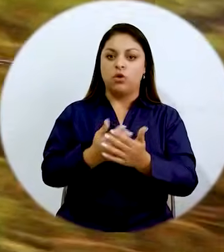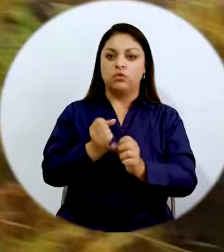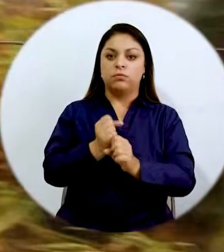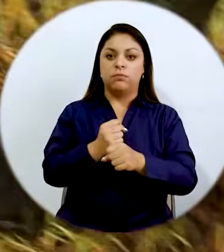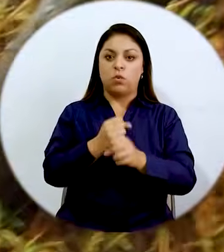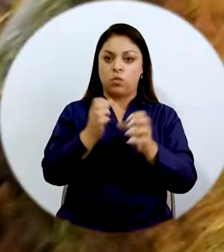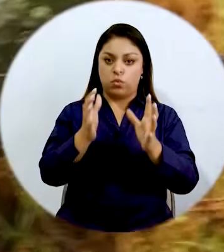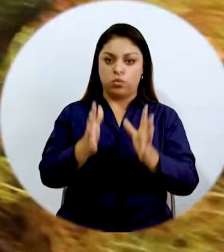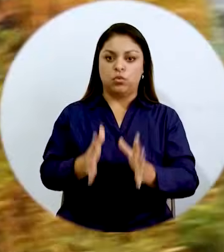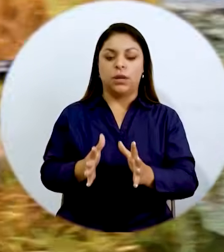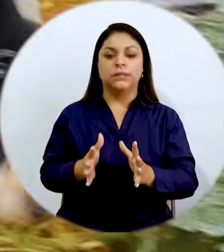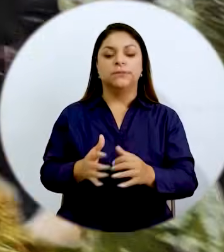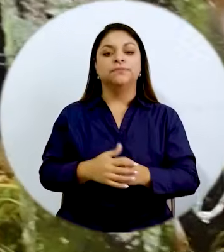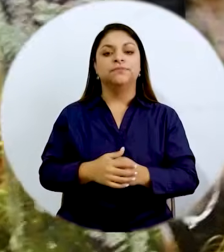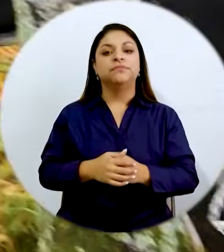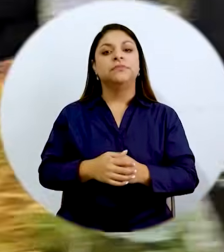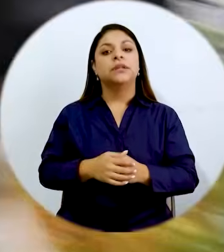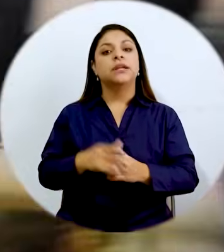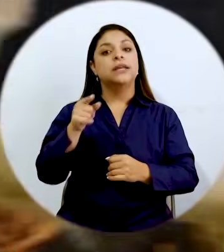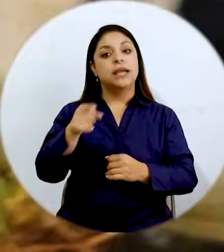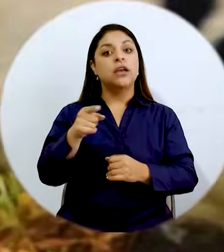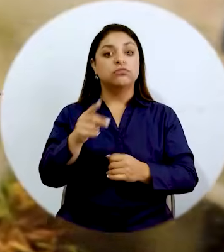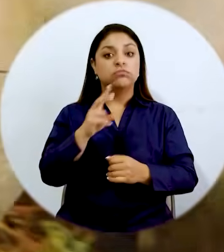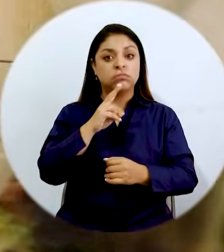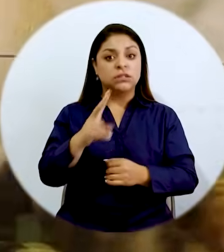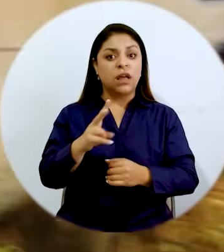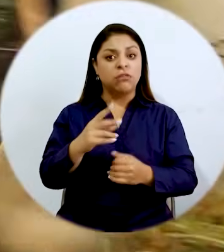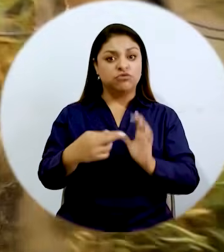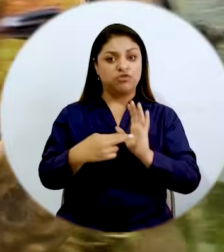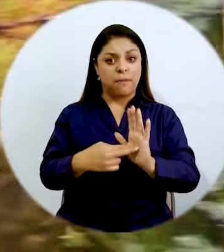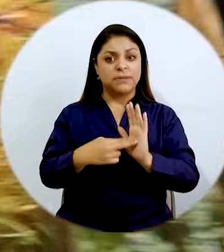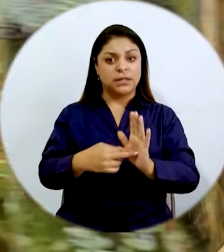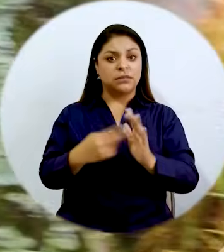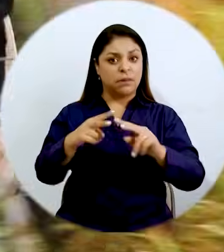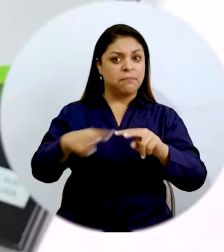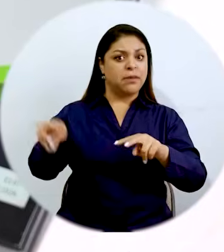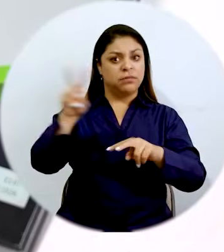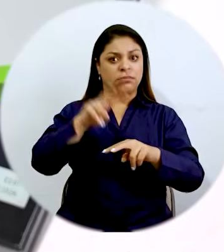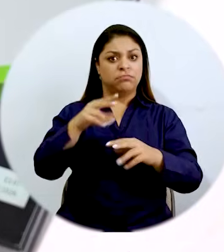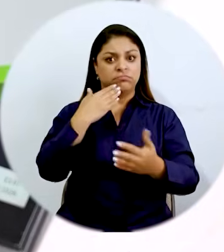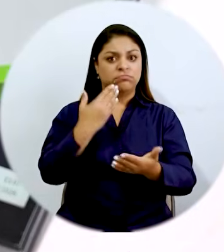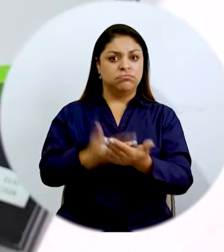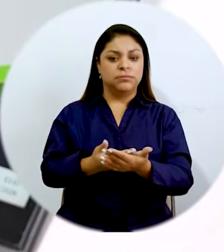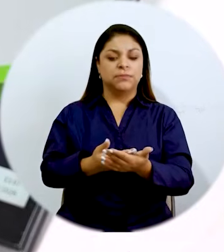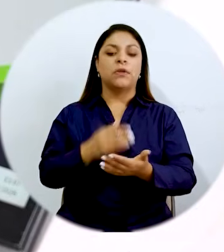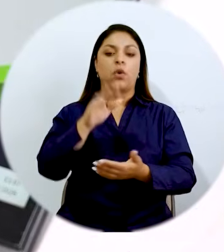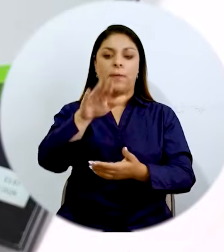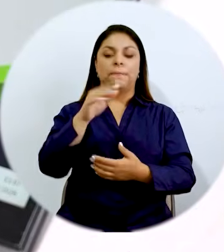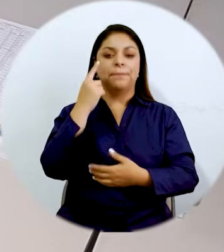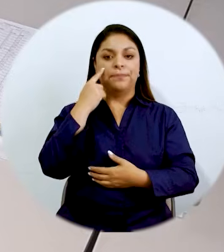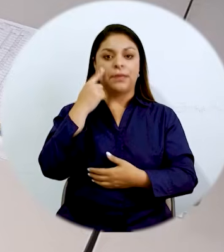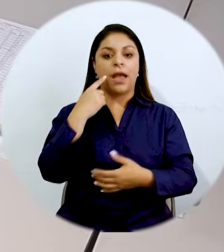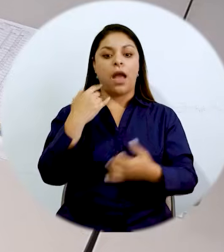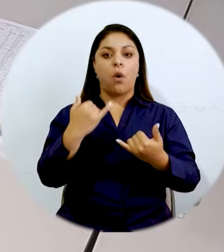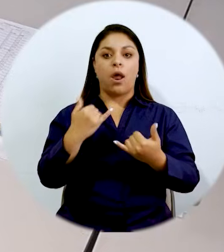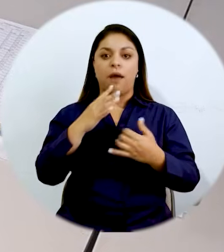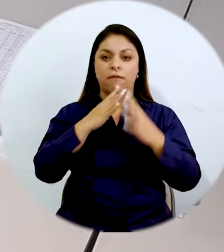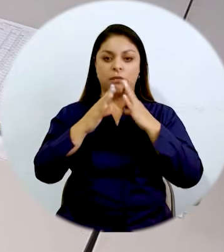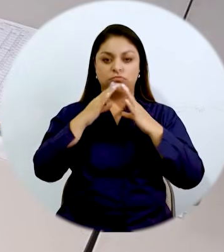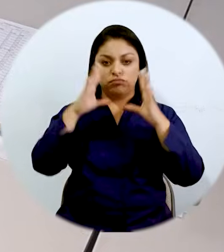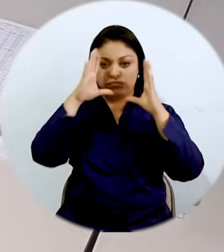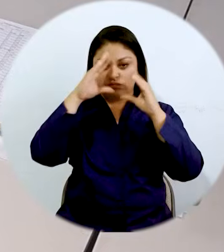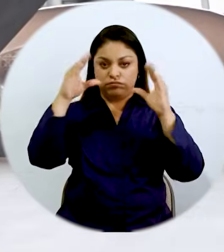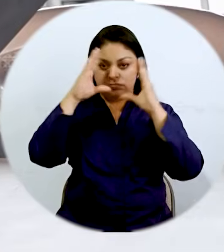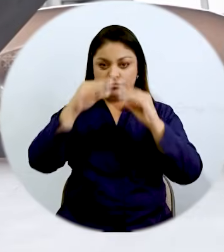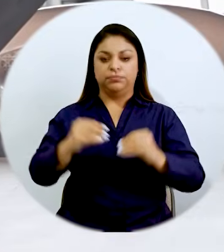pero efectivamente, digamos, representa una gran ventaja. ahora que estamos hablando de esto de los datos, es